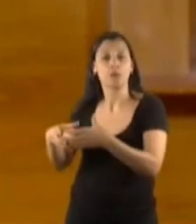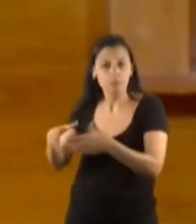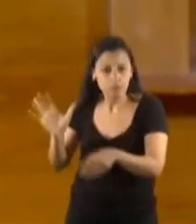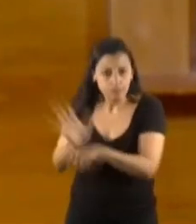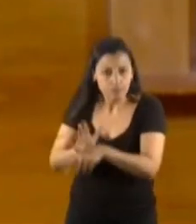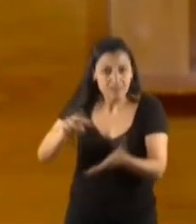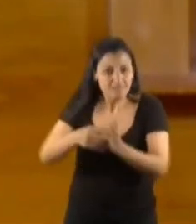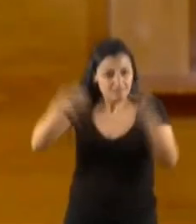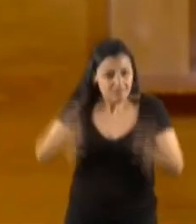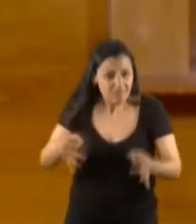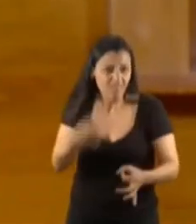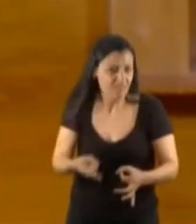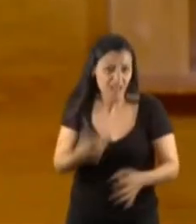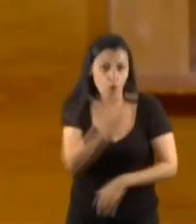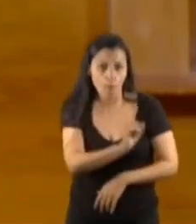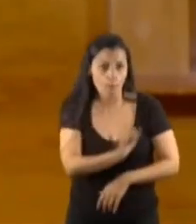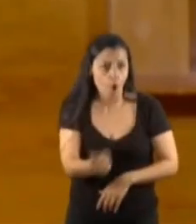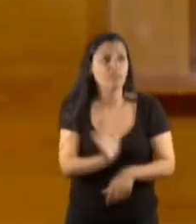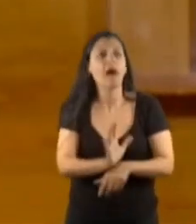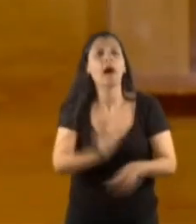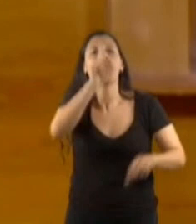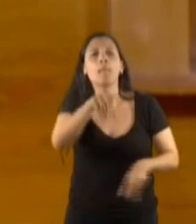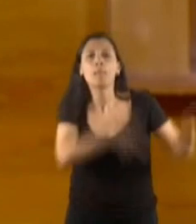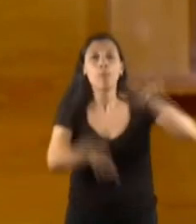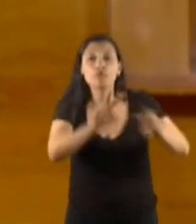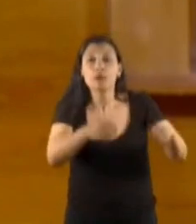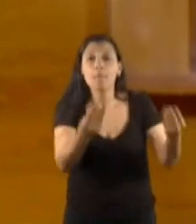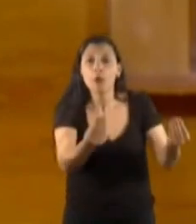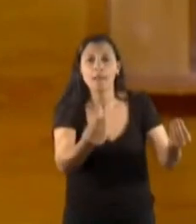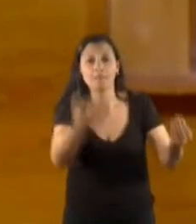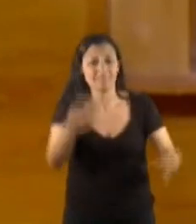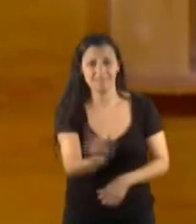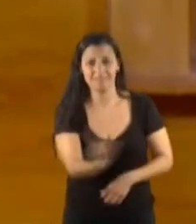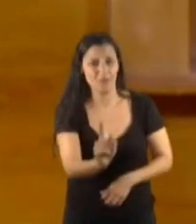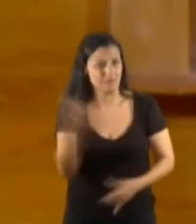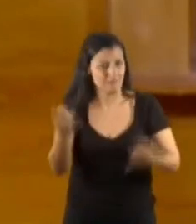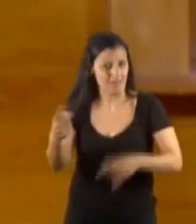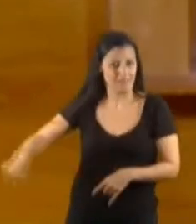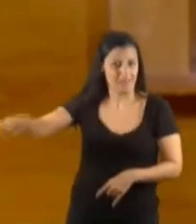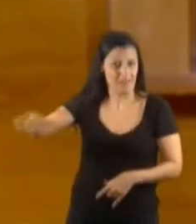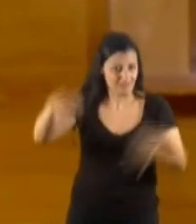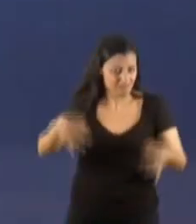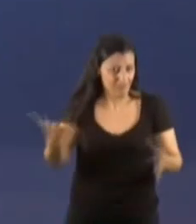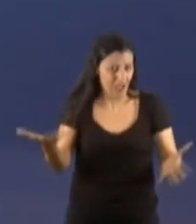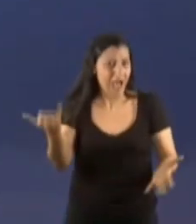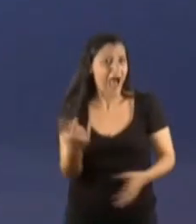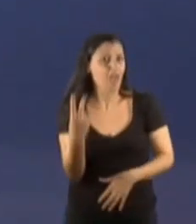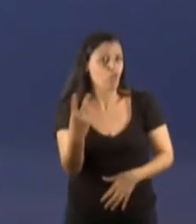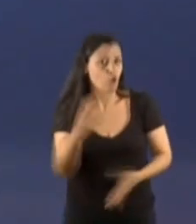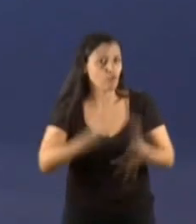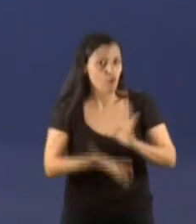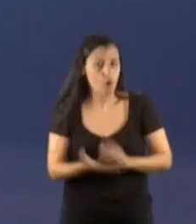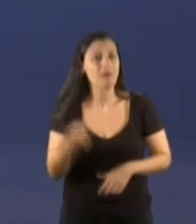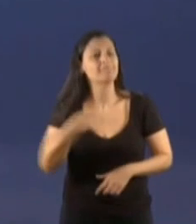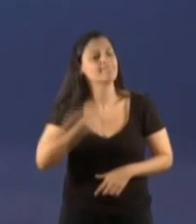no le importa mejorar la vida de la gente eso está diciendo a mí me preocupa